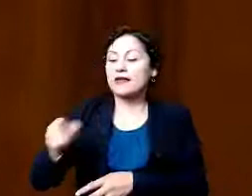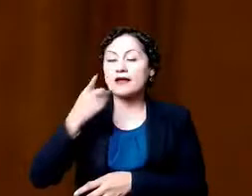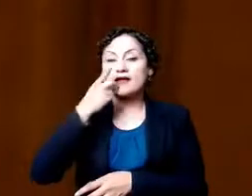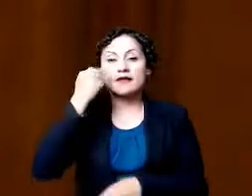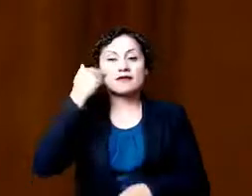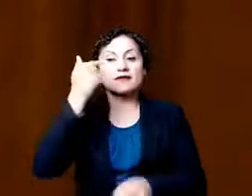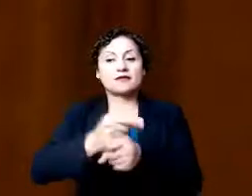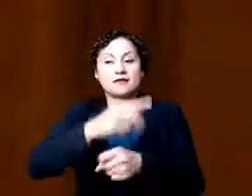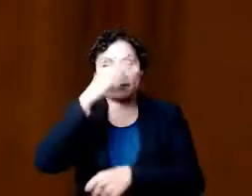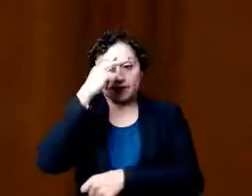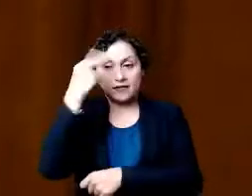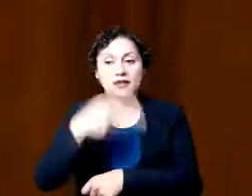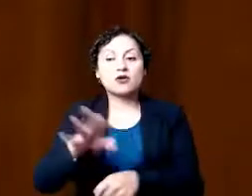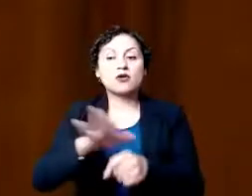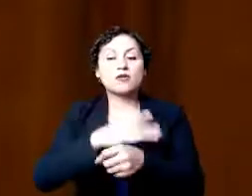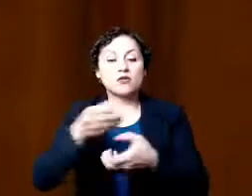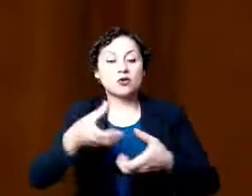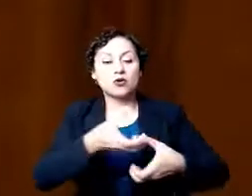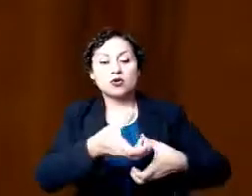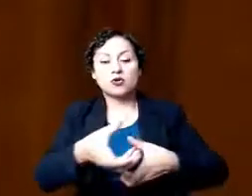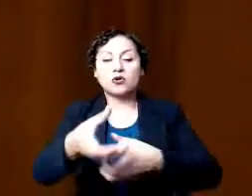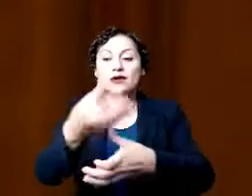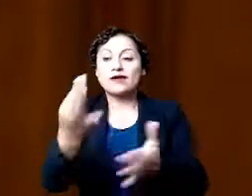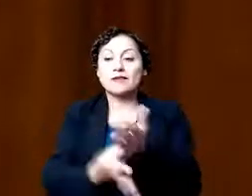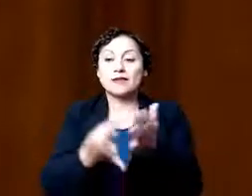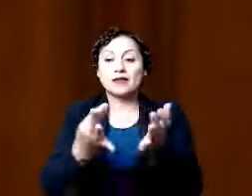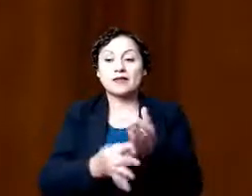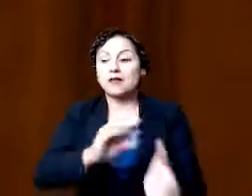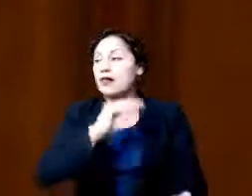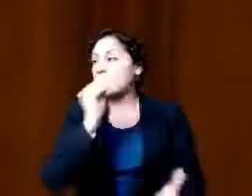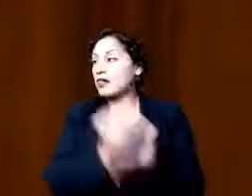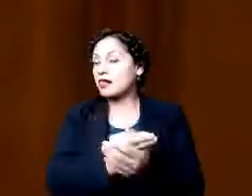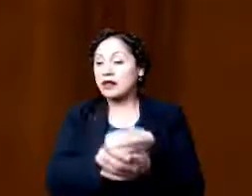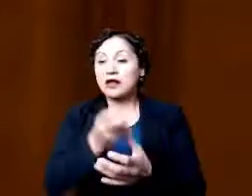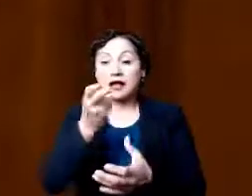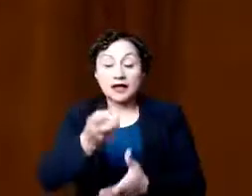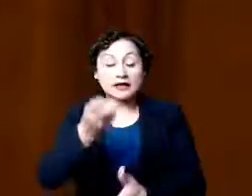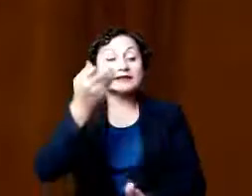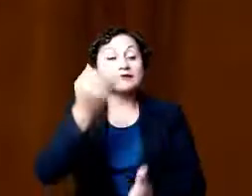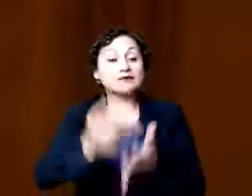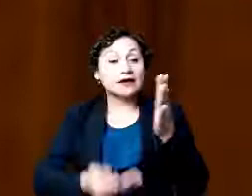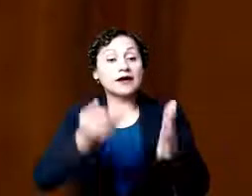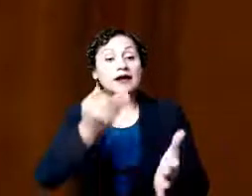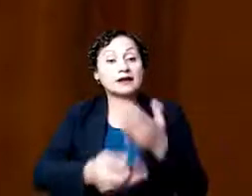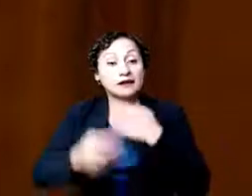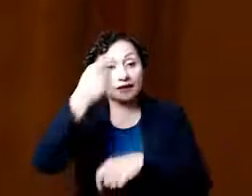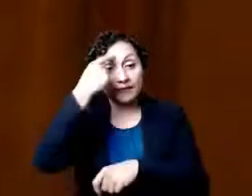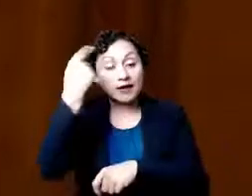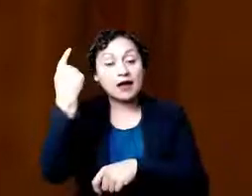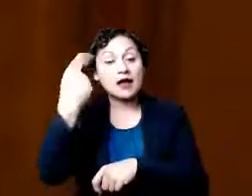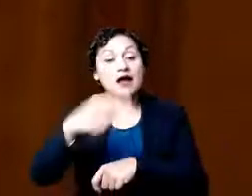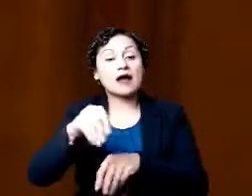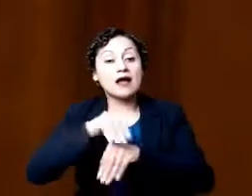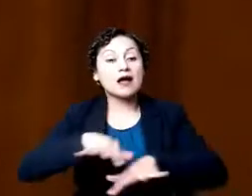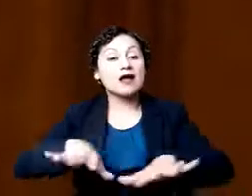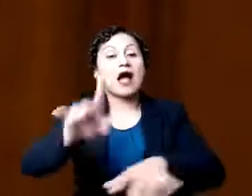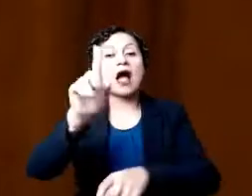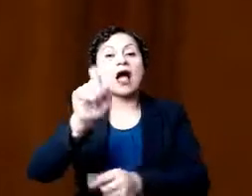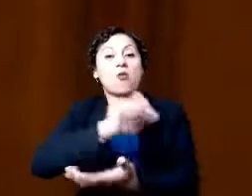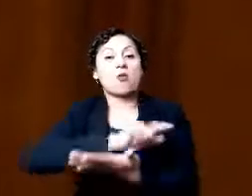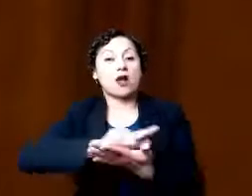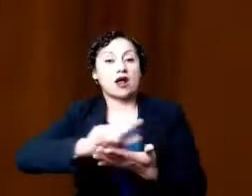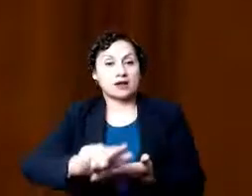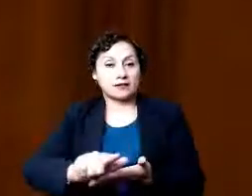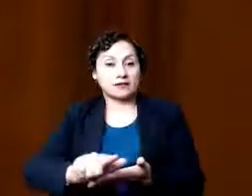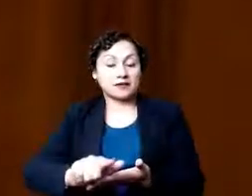tratamiento y el abandono de tuberías es el principal obstáculo para lograr un sistema de agua eficiente según el